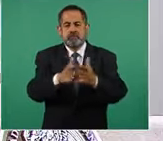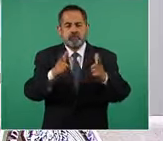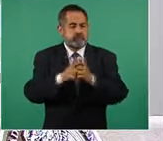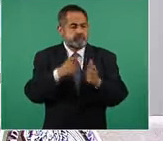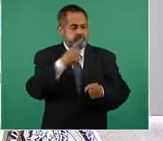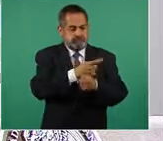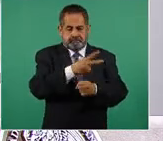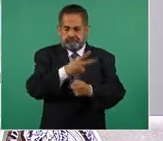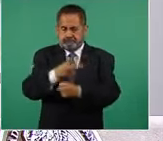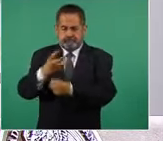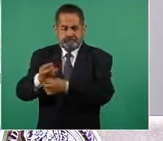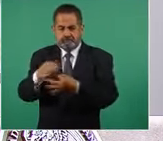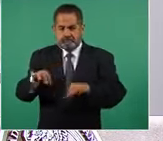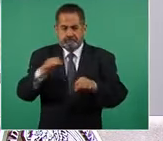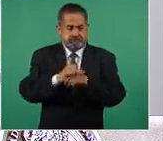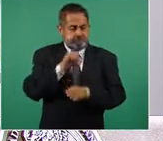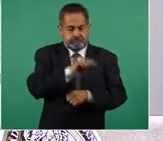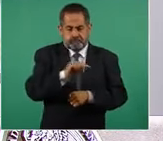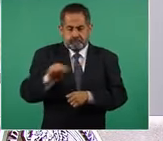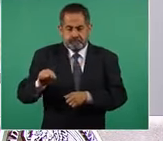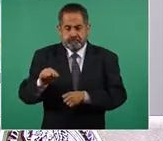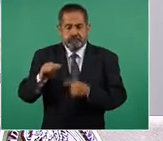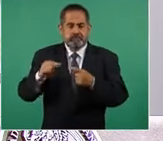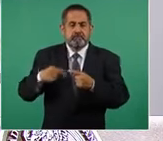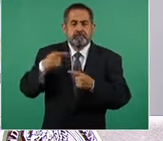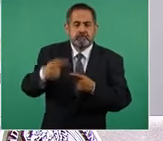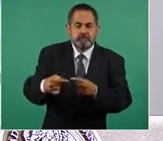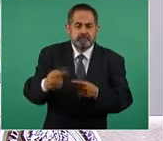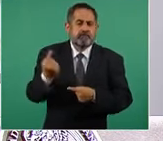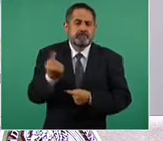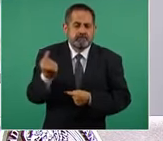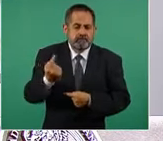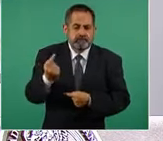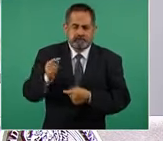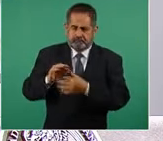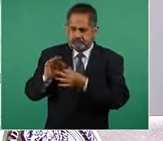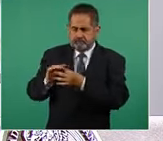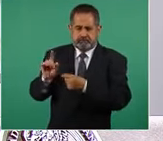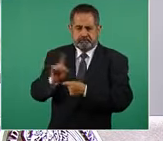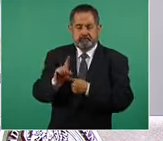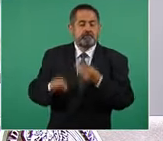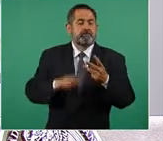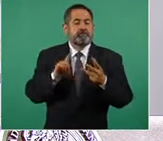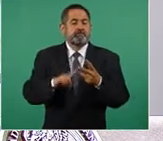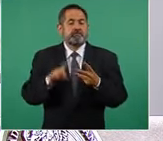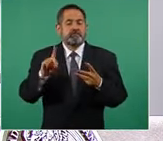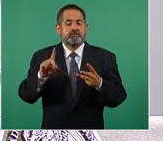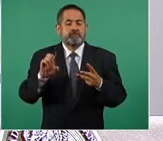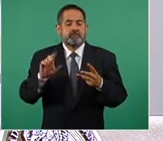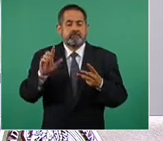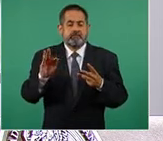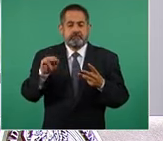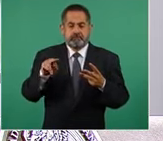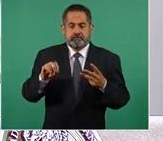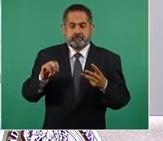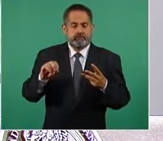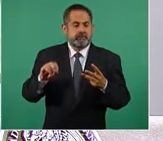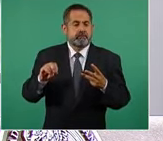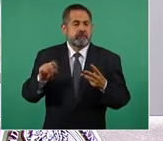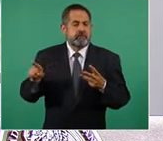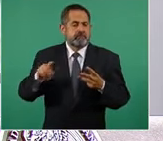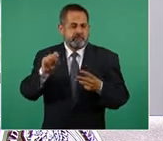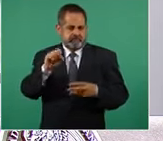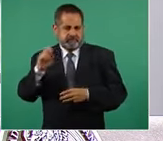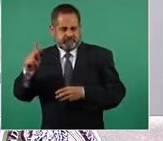y nos anunciará qué sigue. Mientras que la maestra Delfina Gómez, con mucho gusto, nos